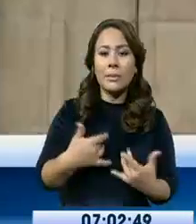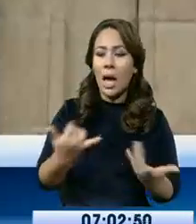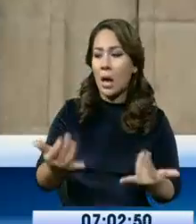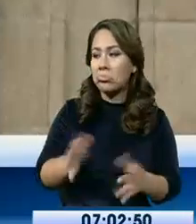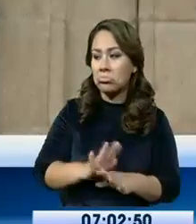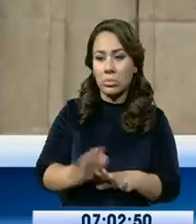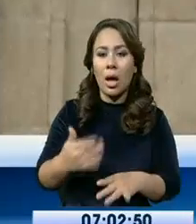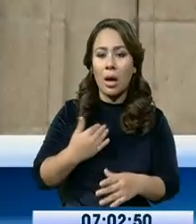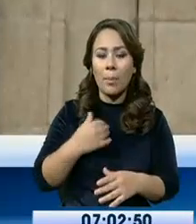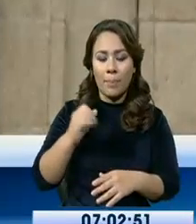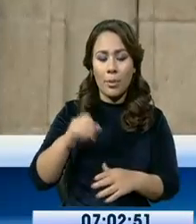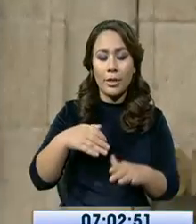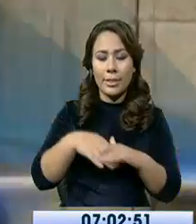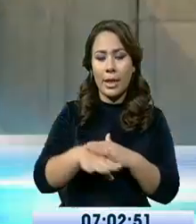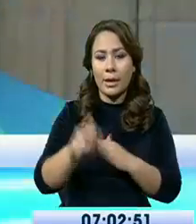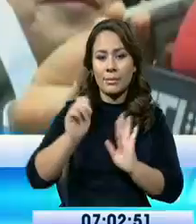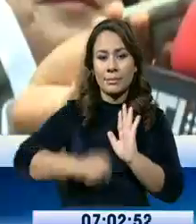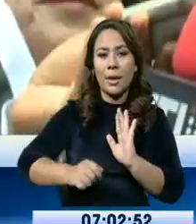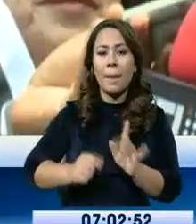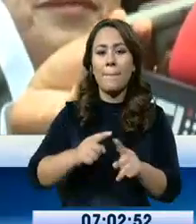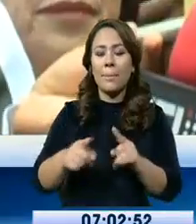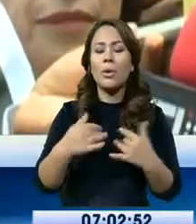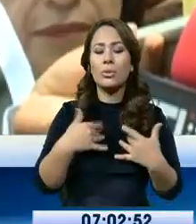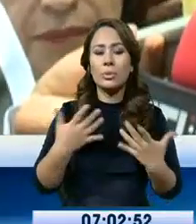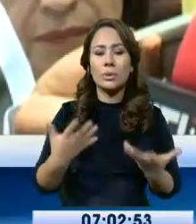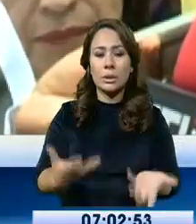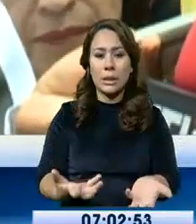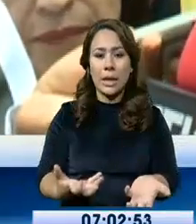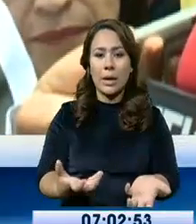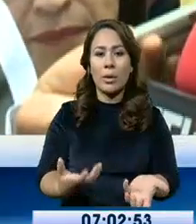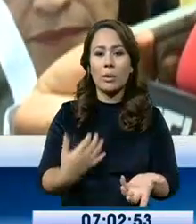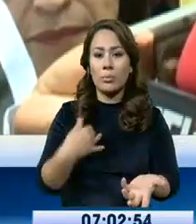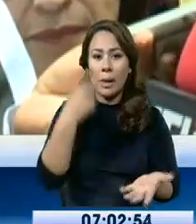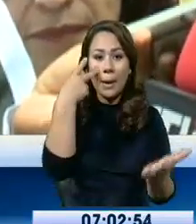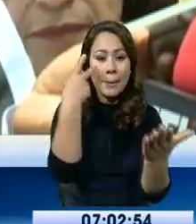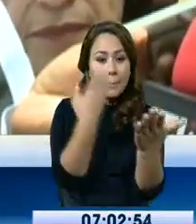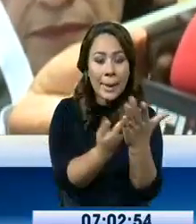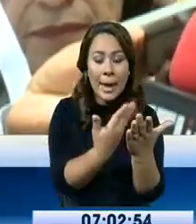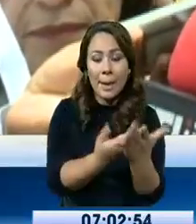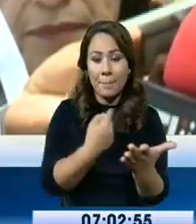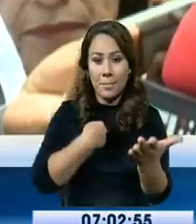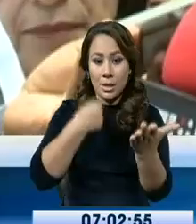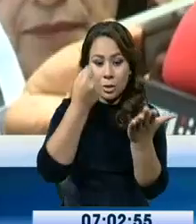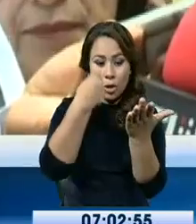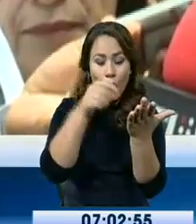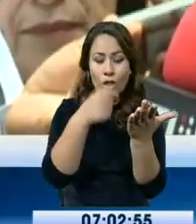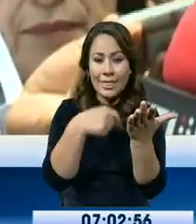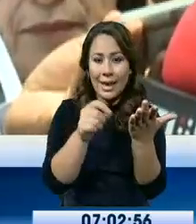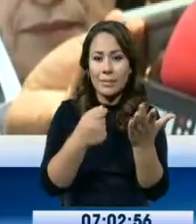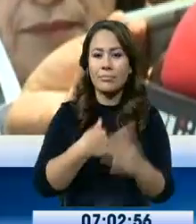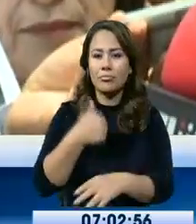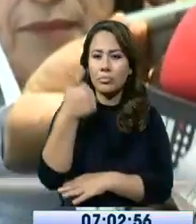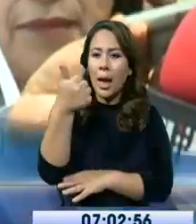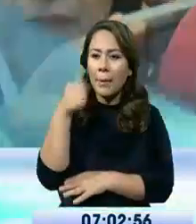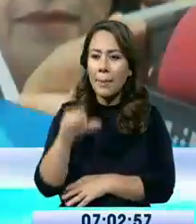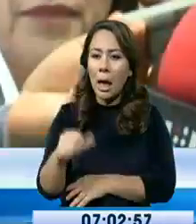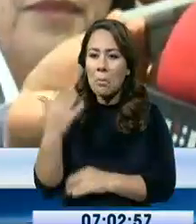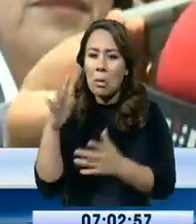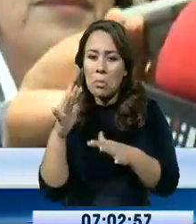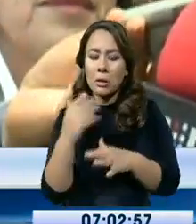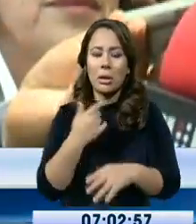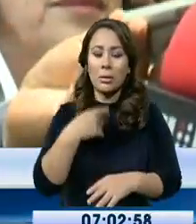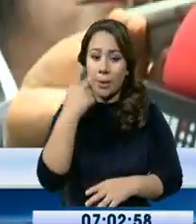para viabilizar su designación. Porque soy la suplente con mayor puntaje y por lo tanto la Constitución, si es que la van a